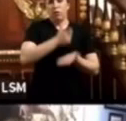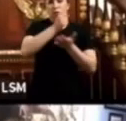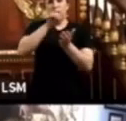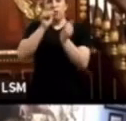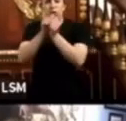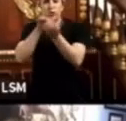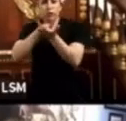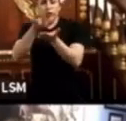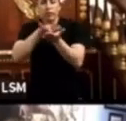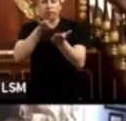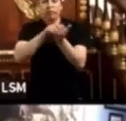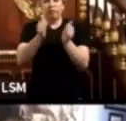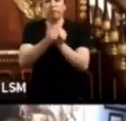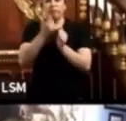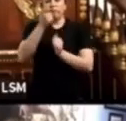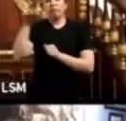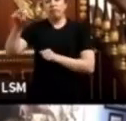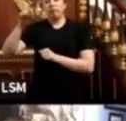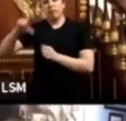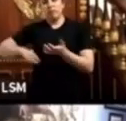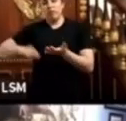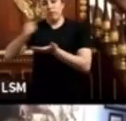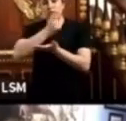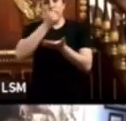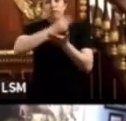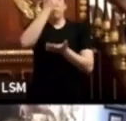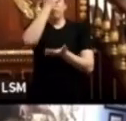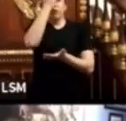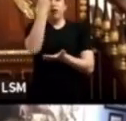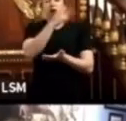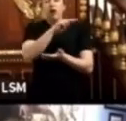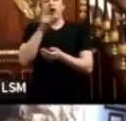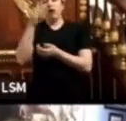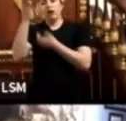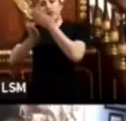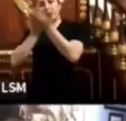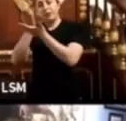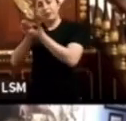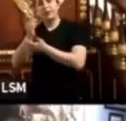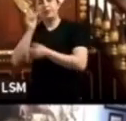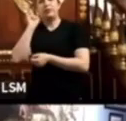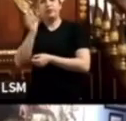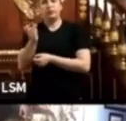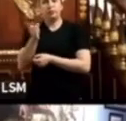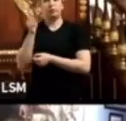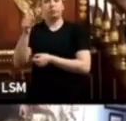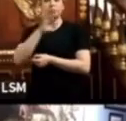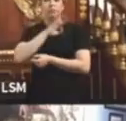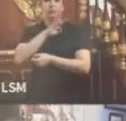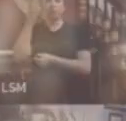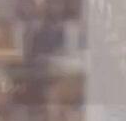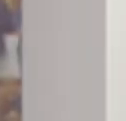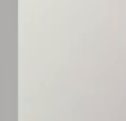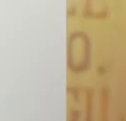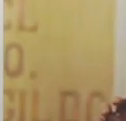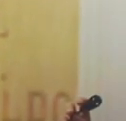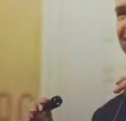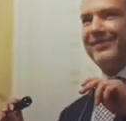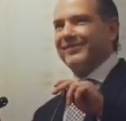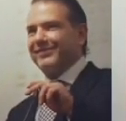damnificados, y al gobierno de la ciudad les estamos solicitando que determine el daño estructural